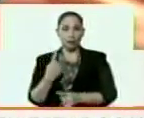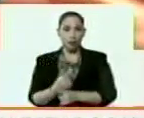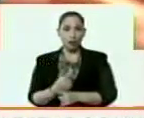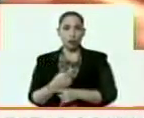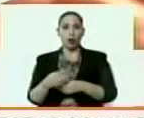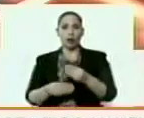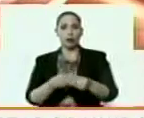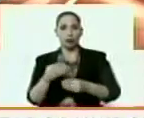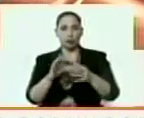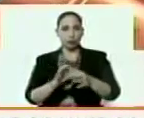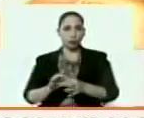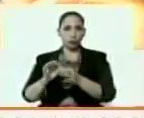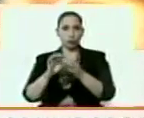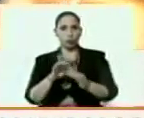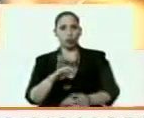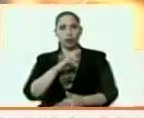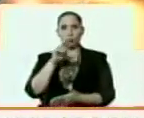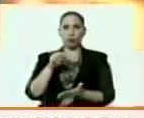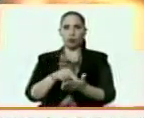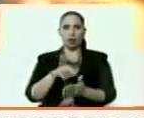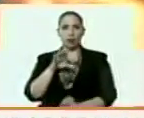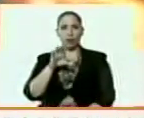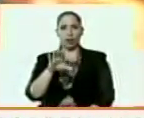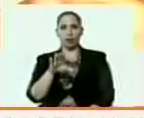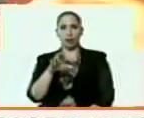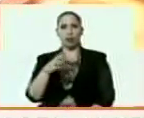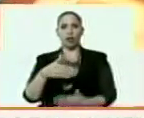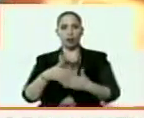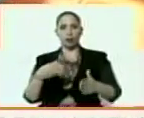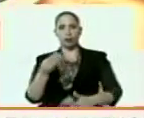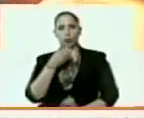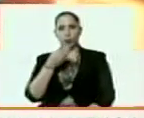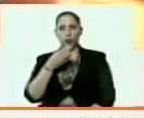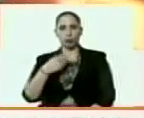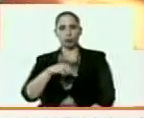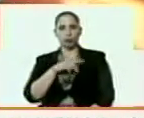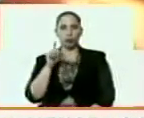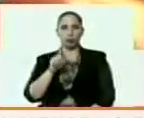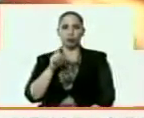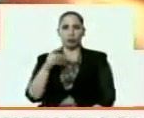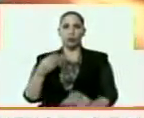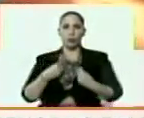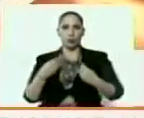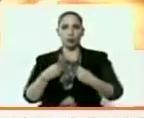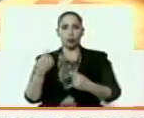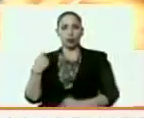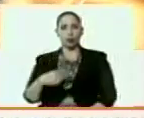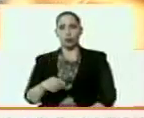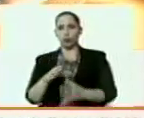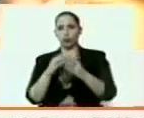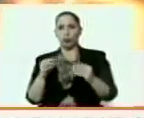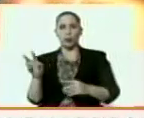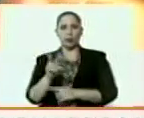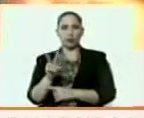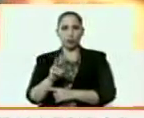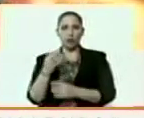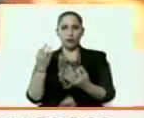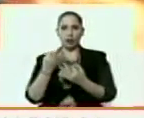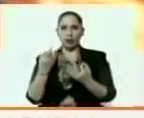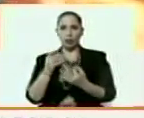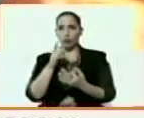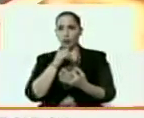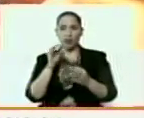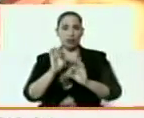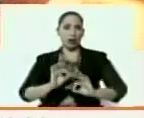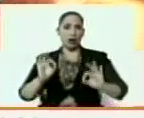en unión nacional, garantizar los alimentos que nosotros necesitamos para vivir. Tenemos todo, Maripili. Venezuela, de verdad, si no tuviésemos